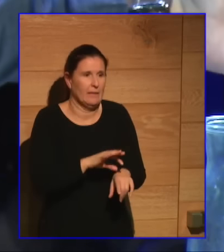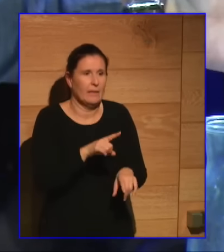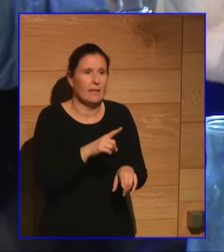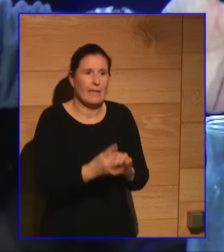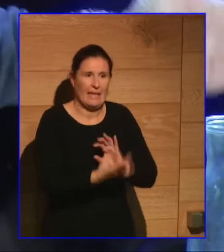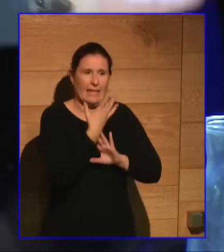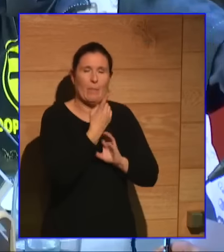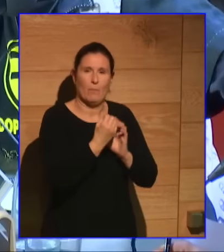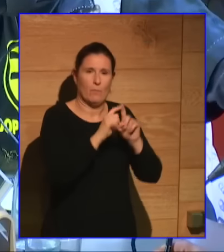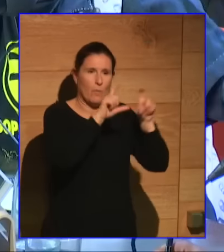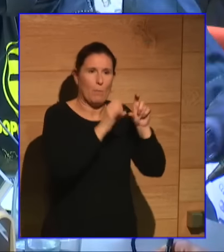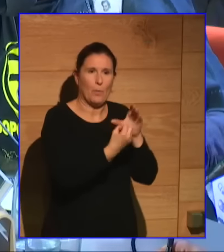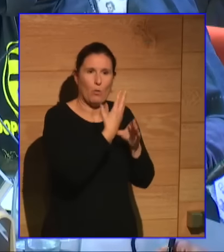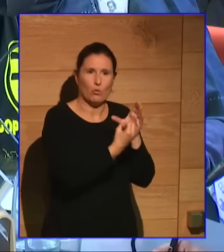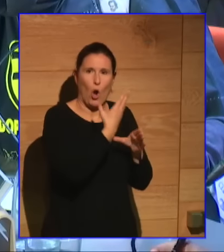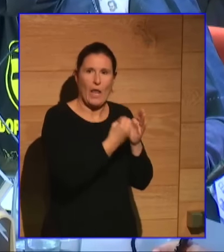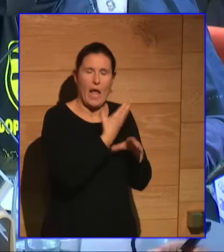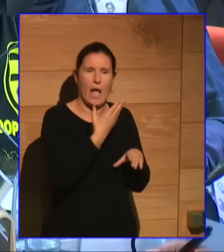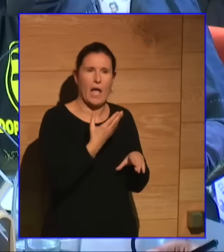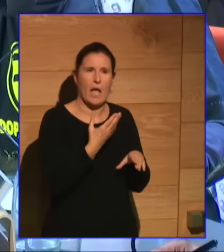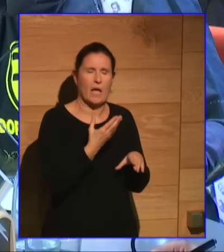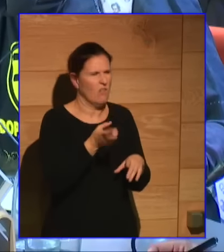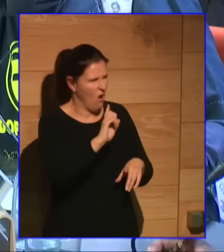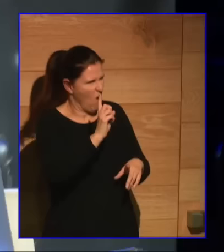crea supiera. Una productora, pero a lo mejor...